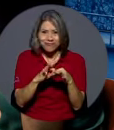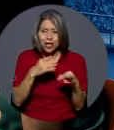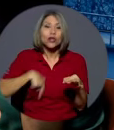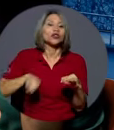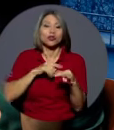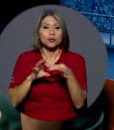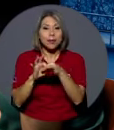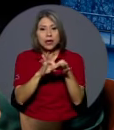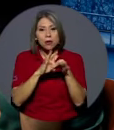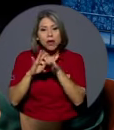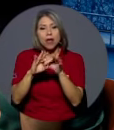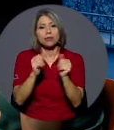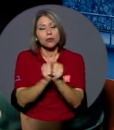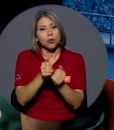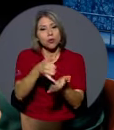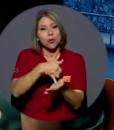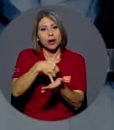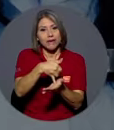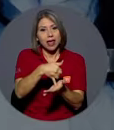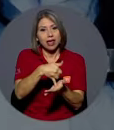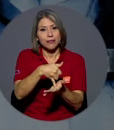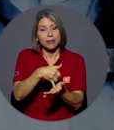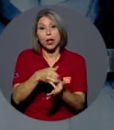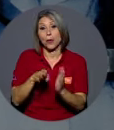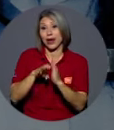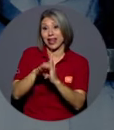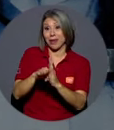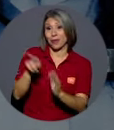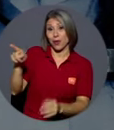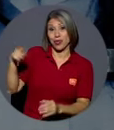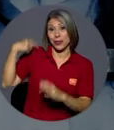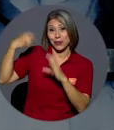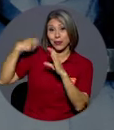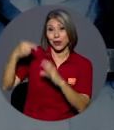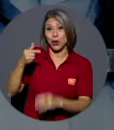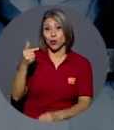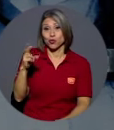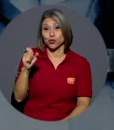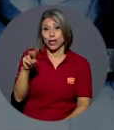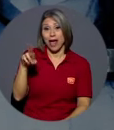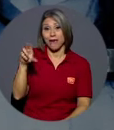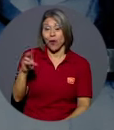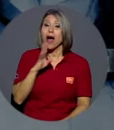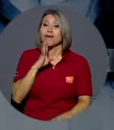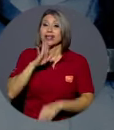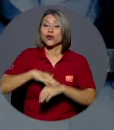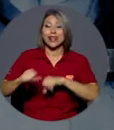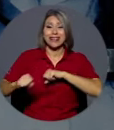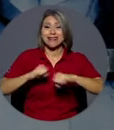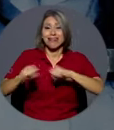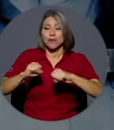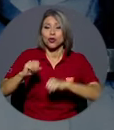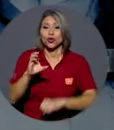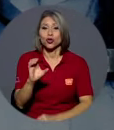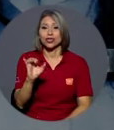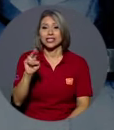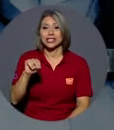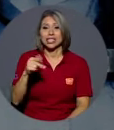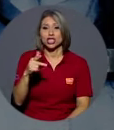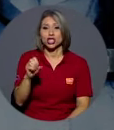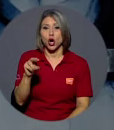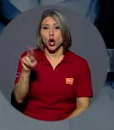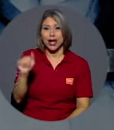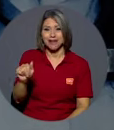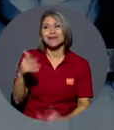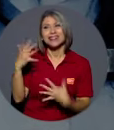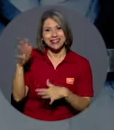con la vulnerabilidad. En ese caso, cuando Gustavo habla, por ejemplo, del terremoto de Cinchona, se evidencia realmente,